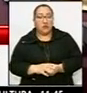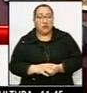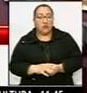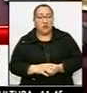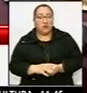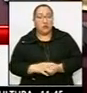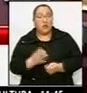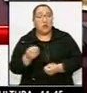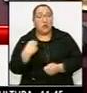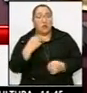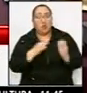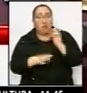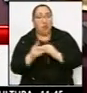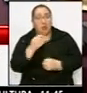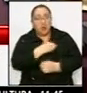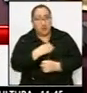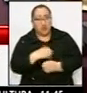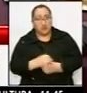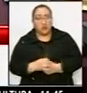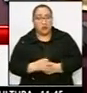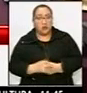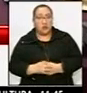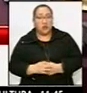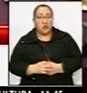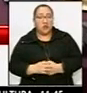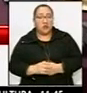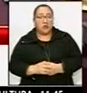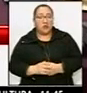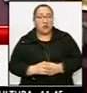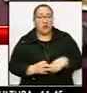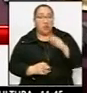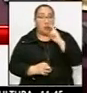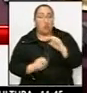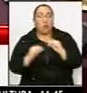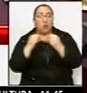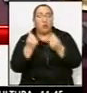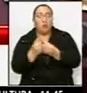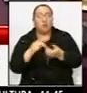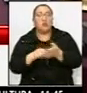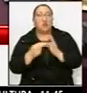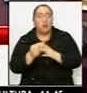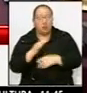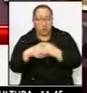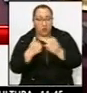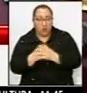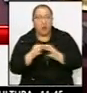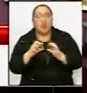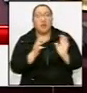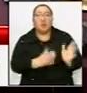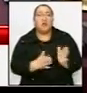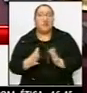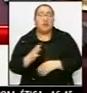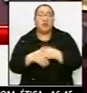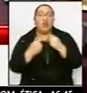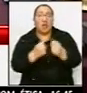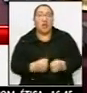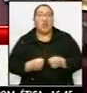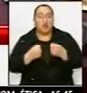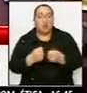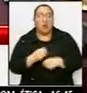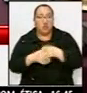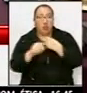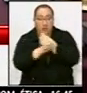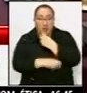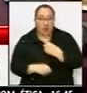¿Cómo no está preocupado, ministro, de no ver que un grupo técnico se encarga de la planificación de la agricultura a nivel de país?